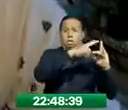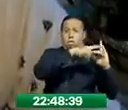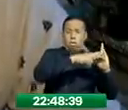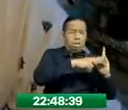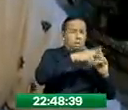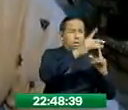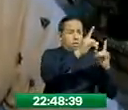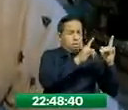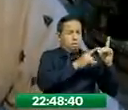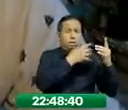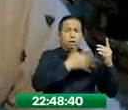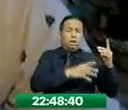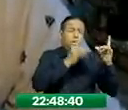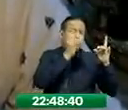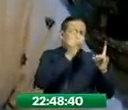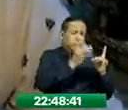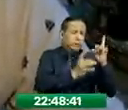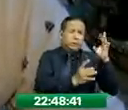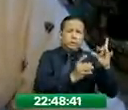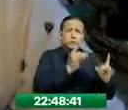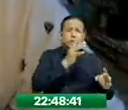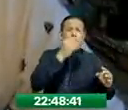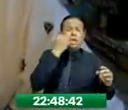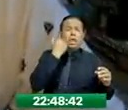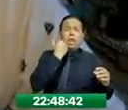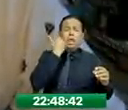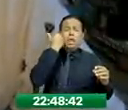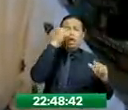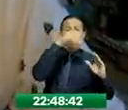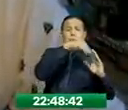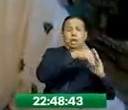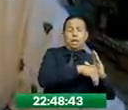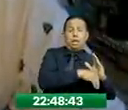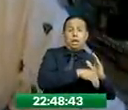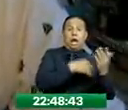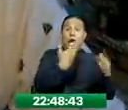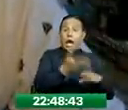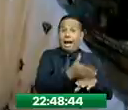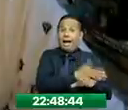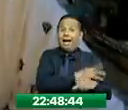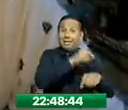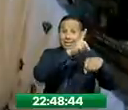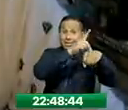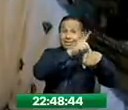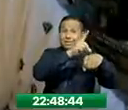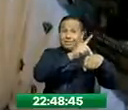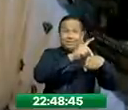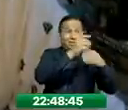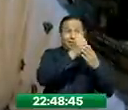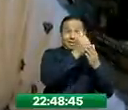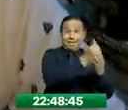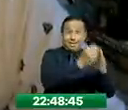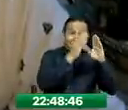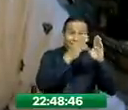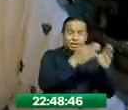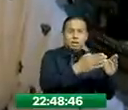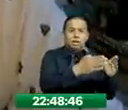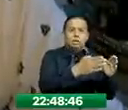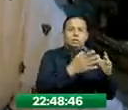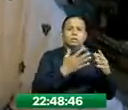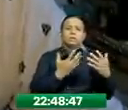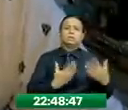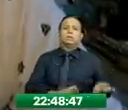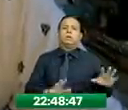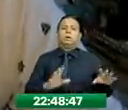prolongarse más comenzaba a deshidratarse los dos médicos que anteriormente a su ingreso al hospital lo visitaron en